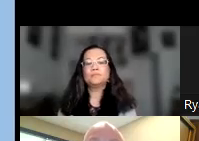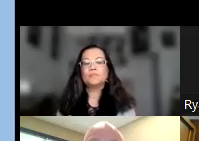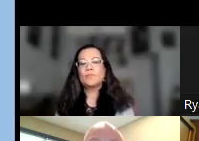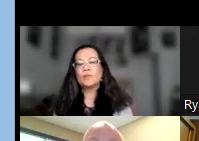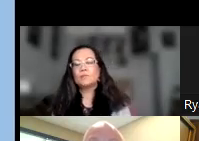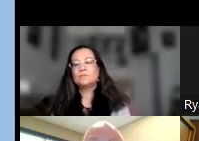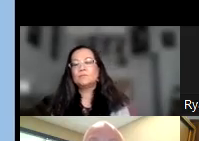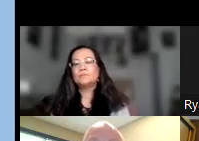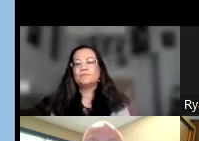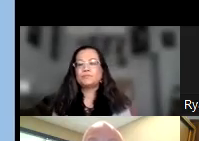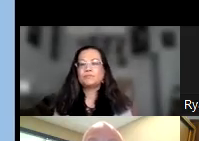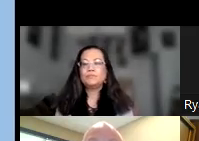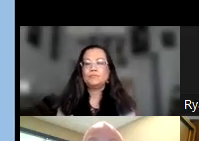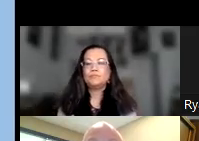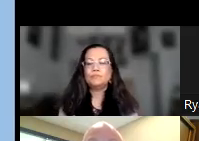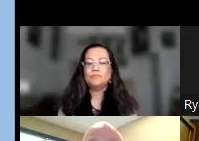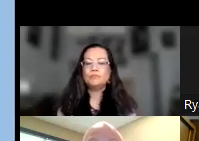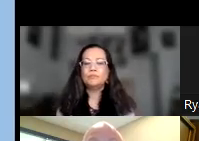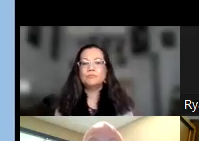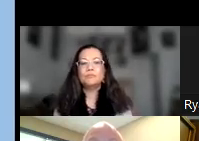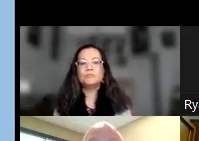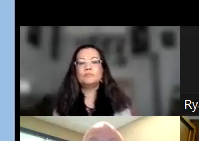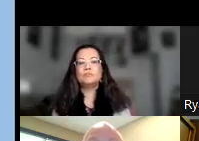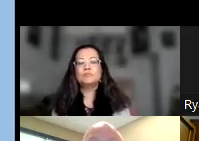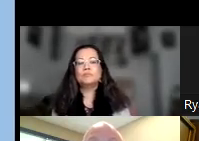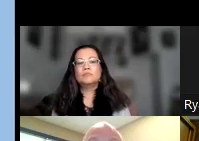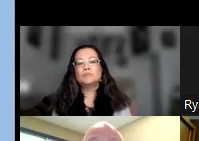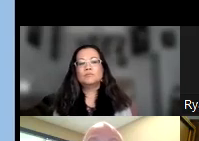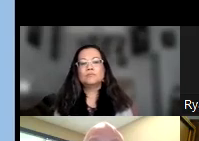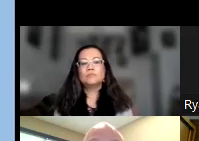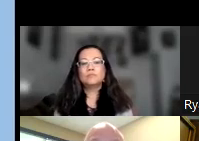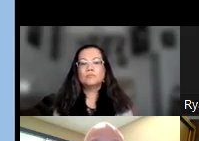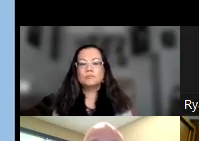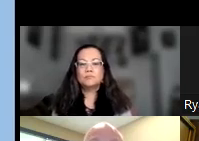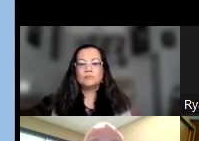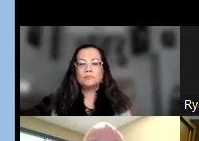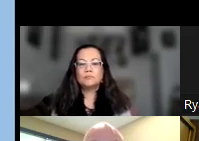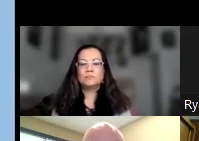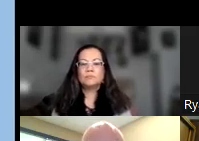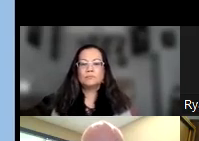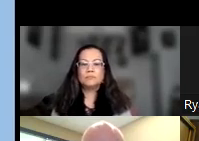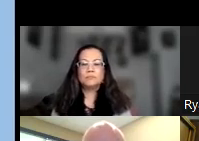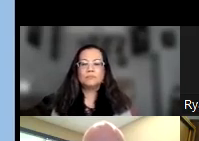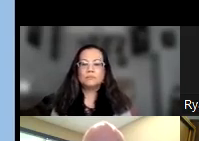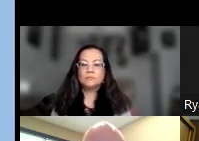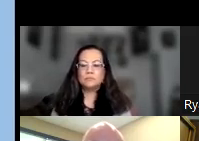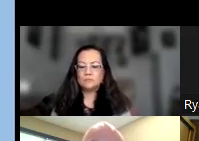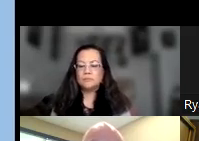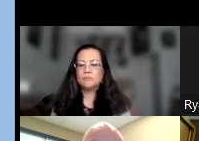individualizar el objetivo y enfocar y ver lo que está sucediendo en las necesidades y las discrepancias.